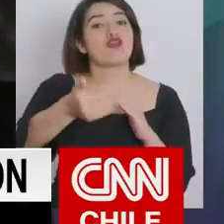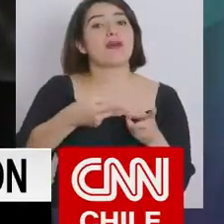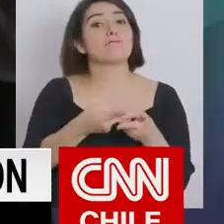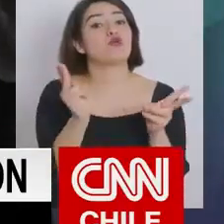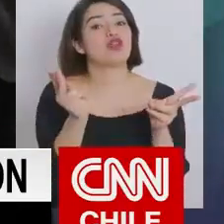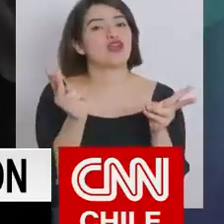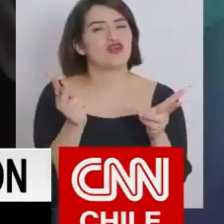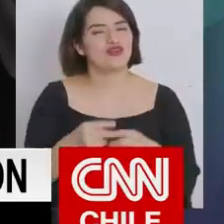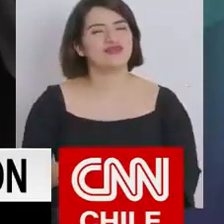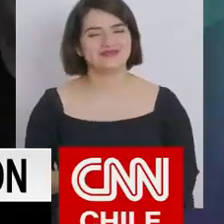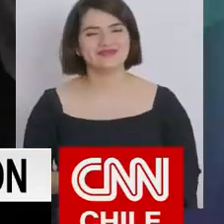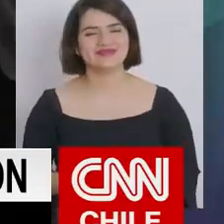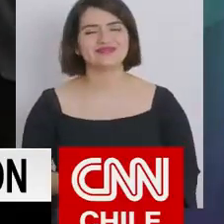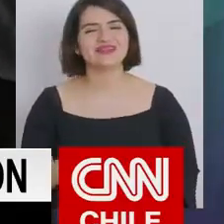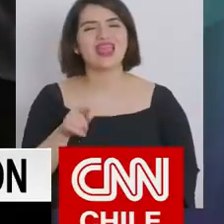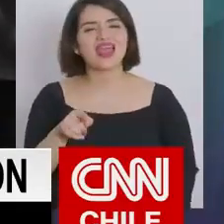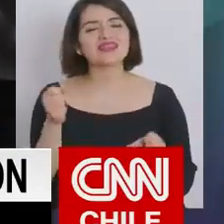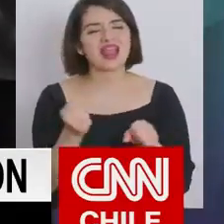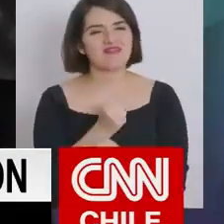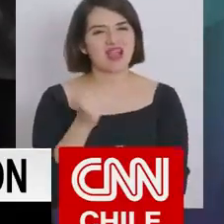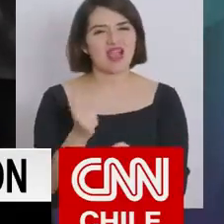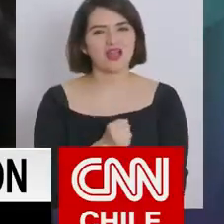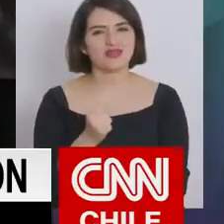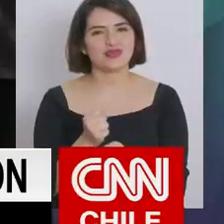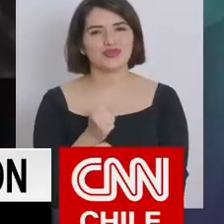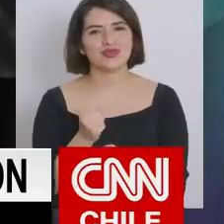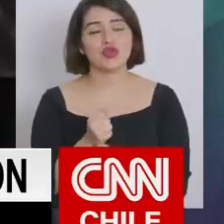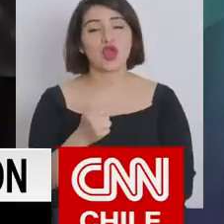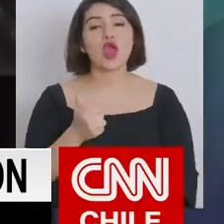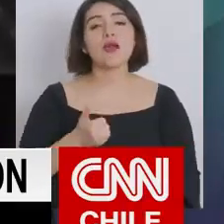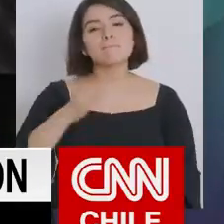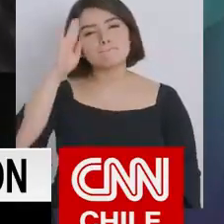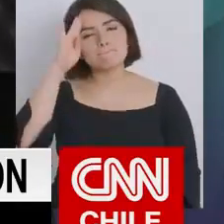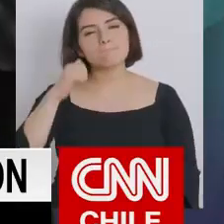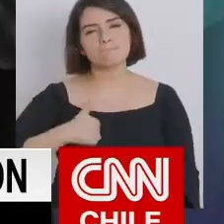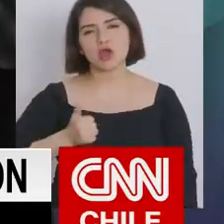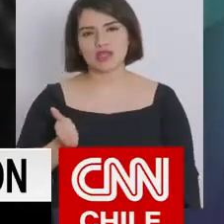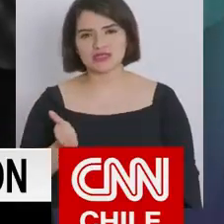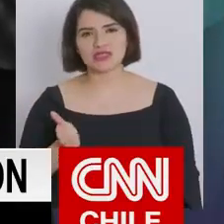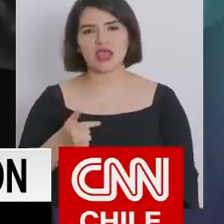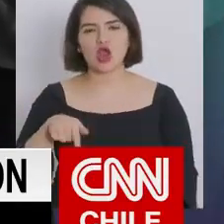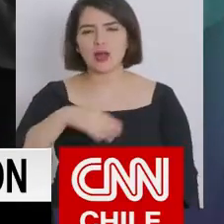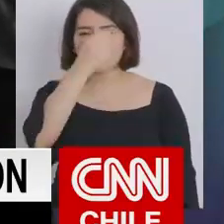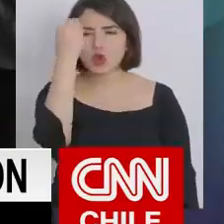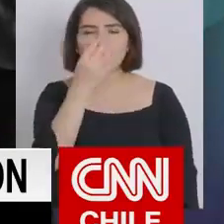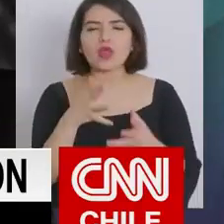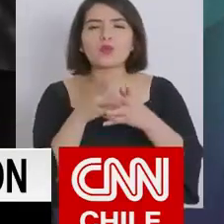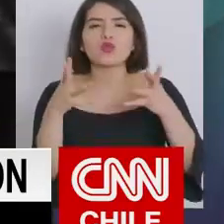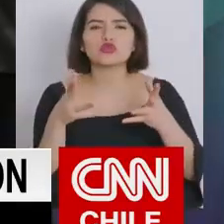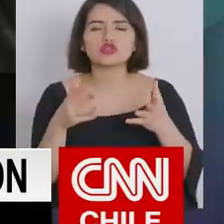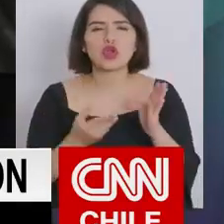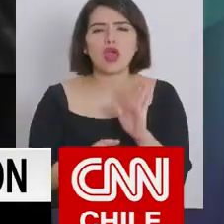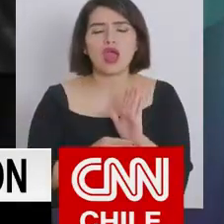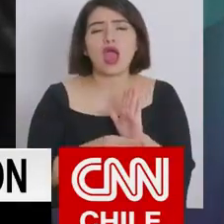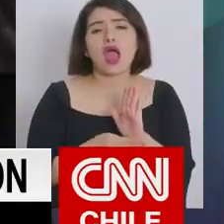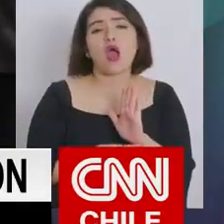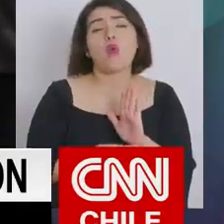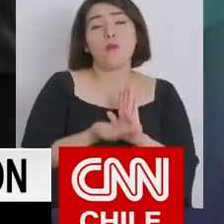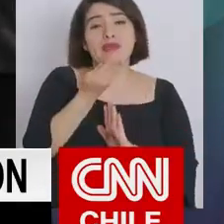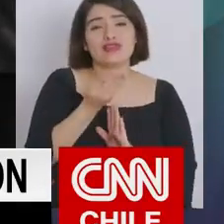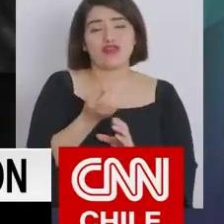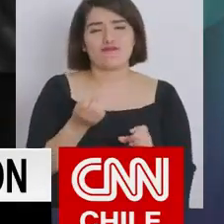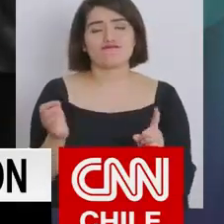pública, y por tanto eso se está trabajando por parte de las policías y nos preocupa muchísimo el nivel de aumento de violencia con el que